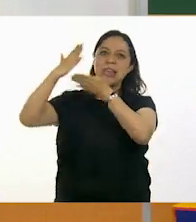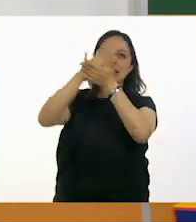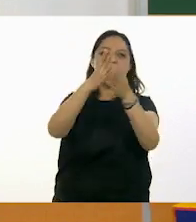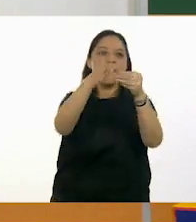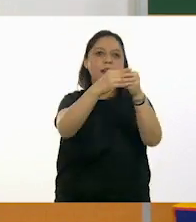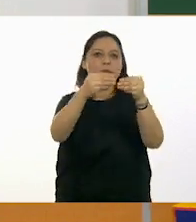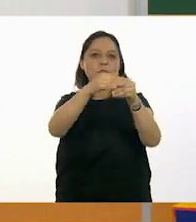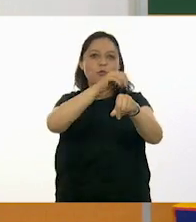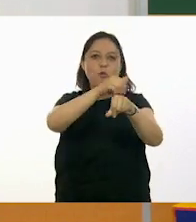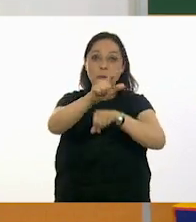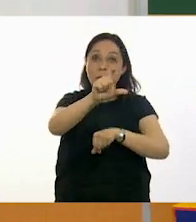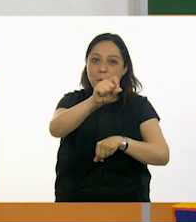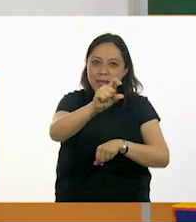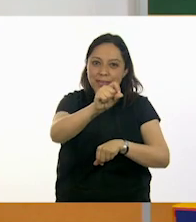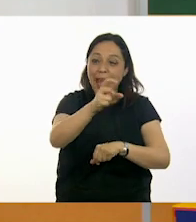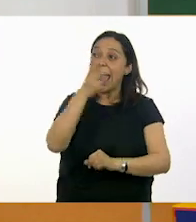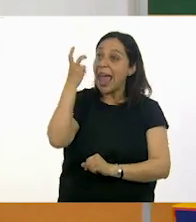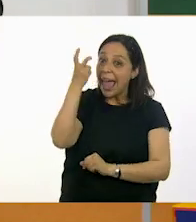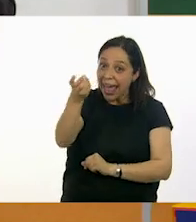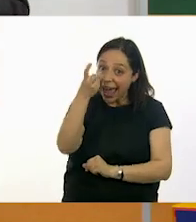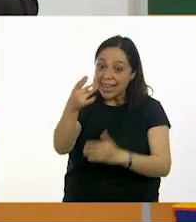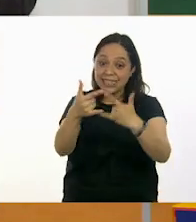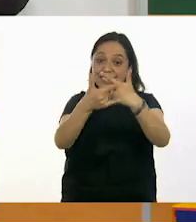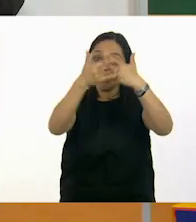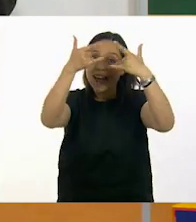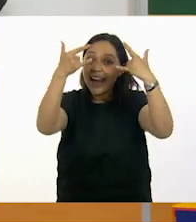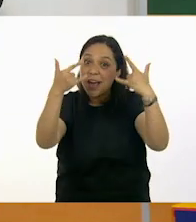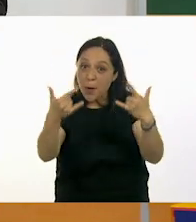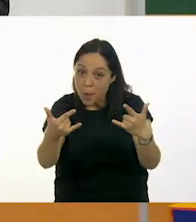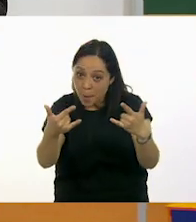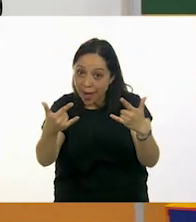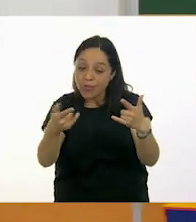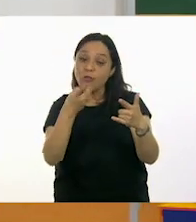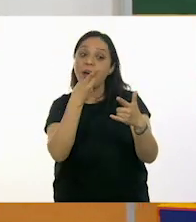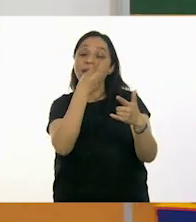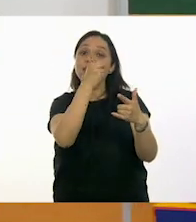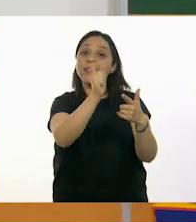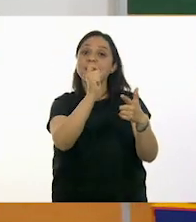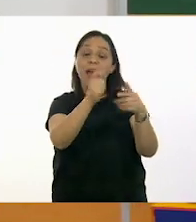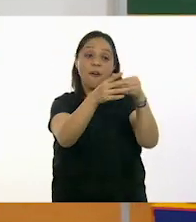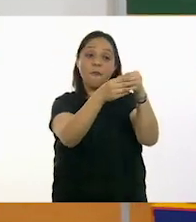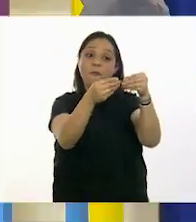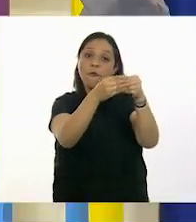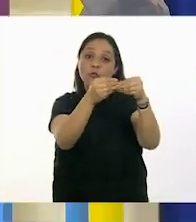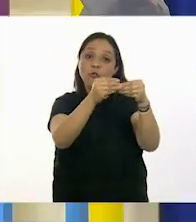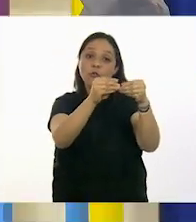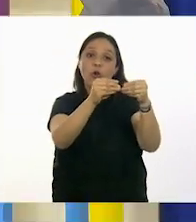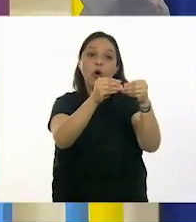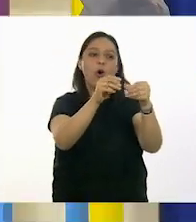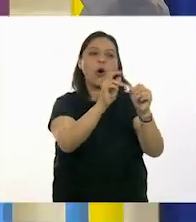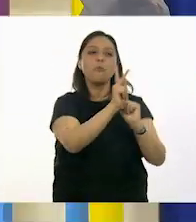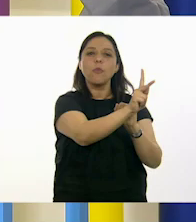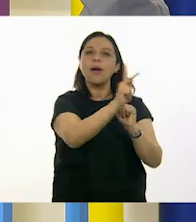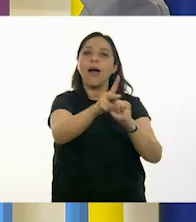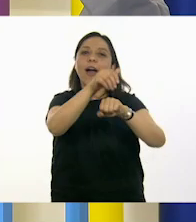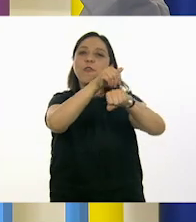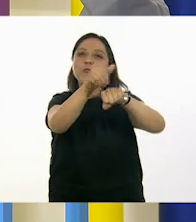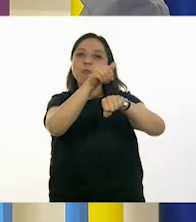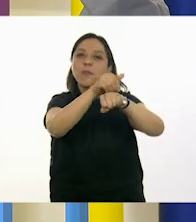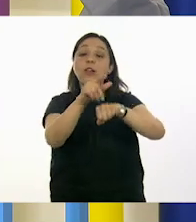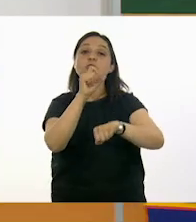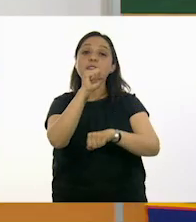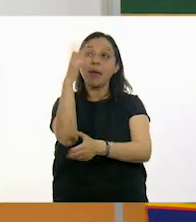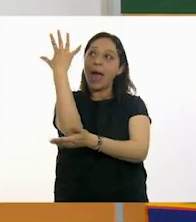20. Exacto. Ese cuento dice que los frutos tienen la forma de los números. Ajá. Y los árboles tienen también un